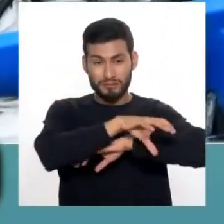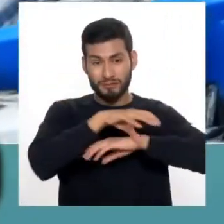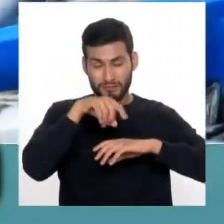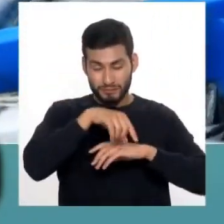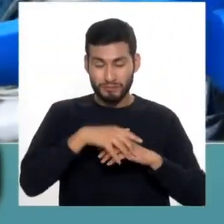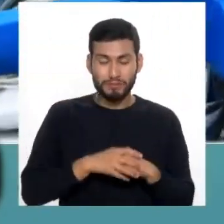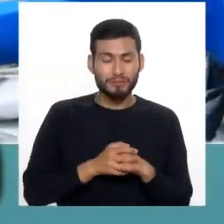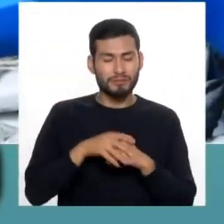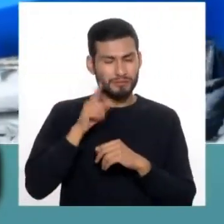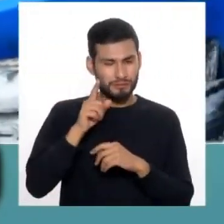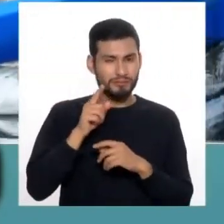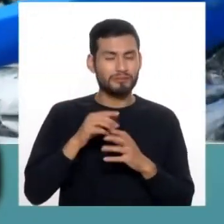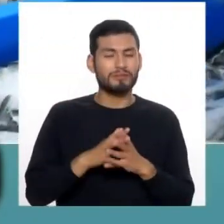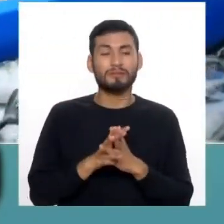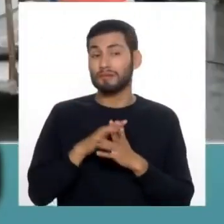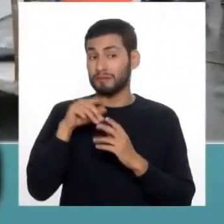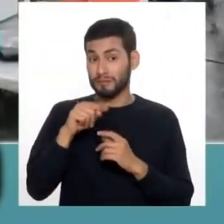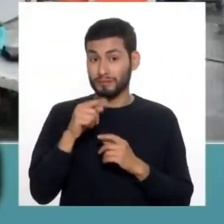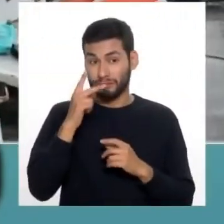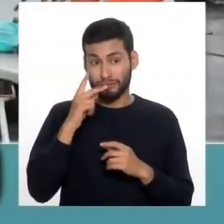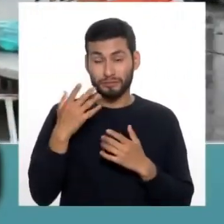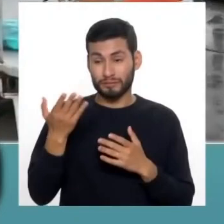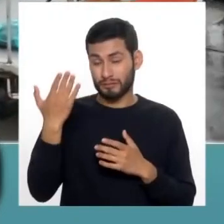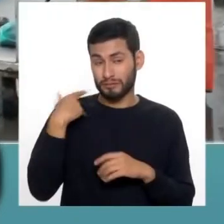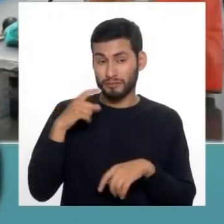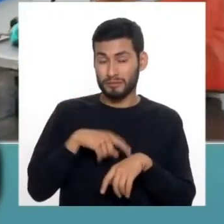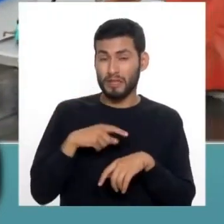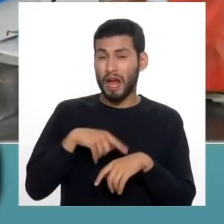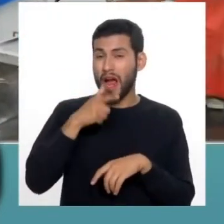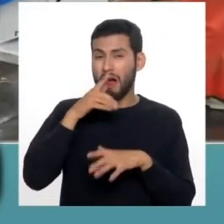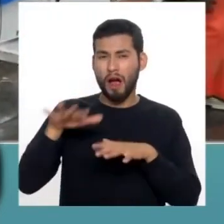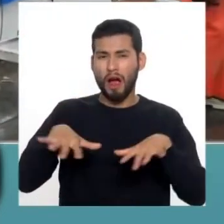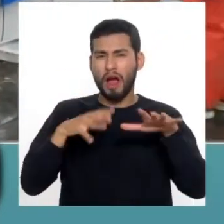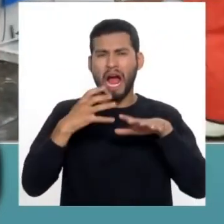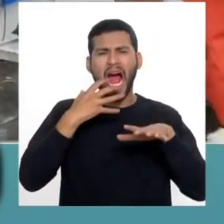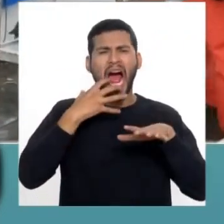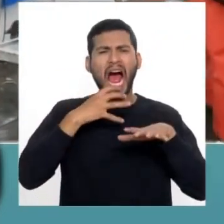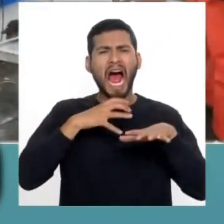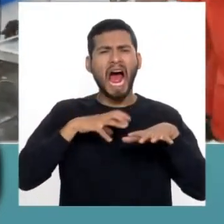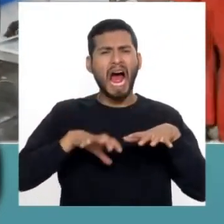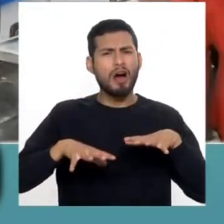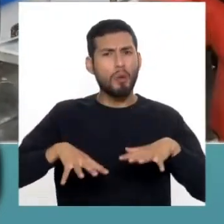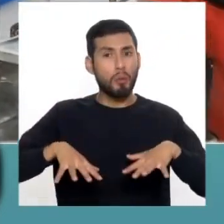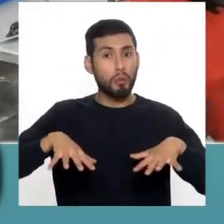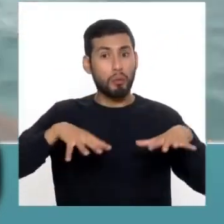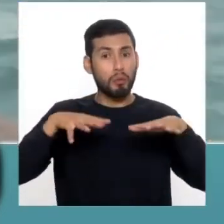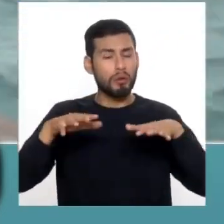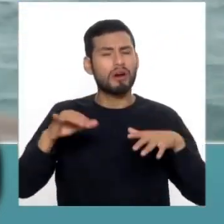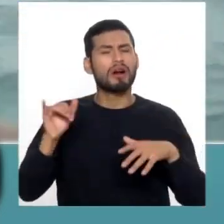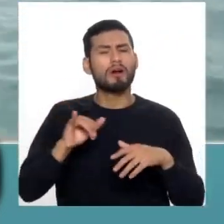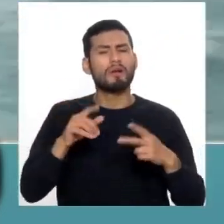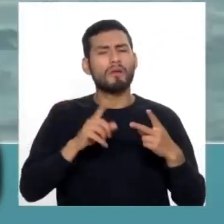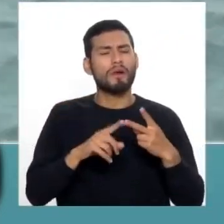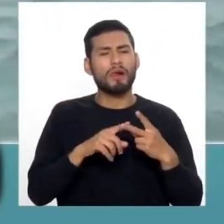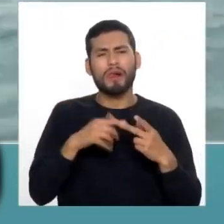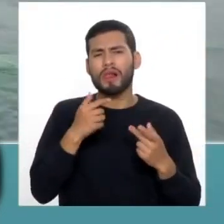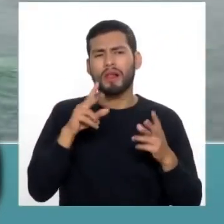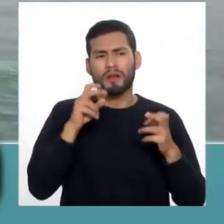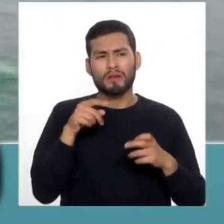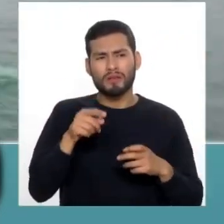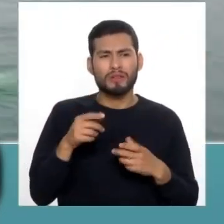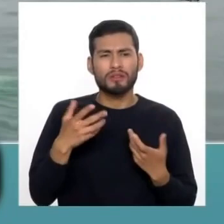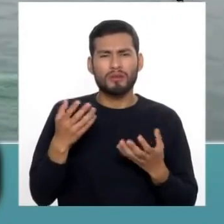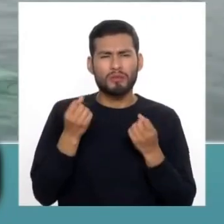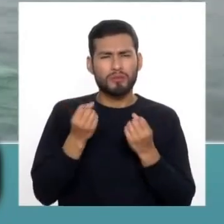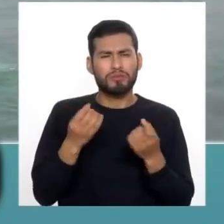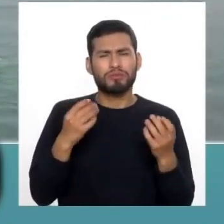un factor presente ya hace un tiempo, que es una gran proporción de juveniles en el stock de